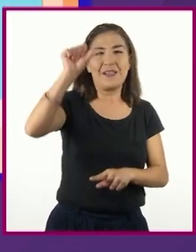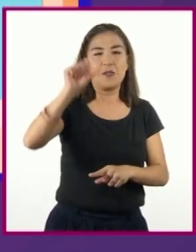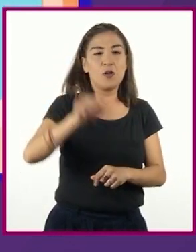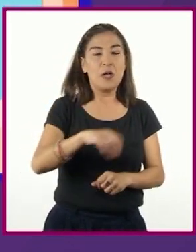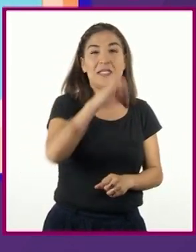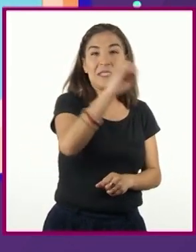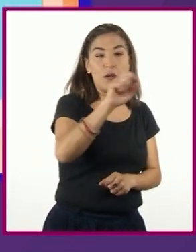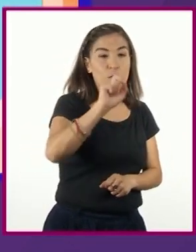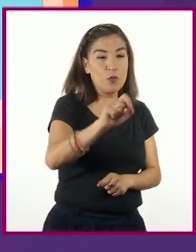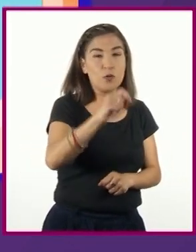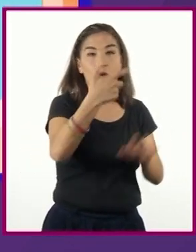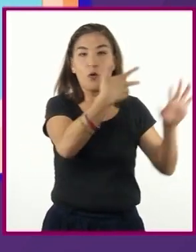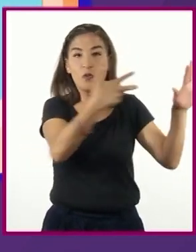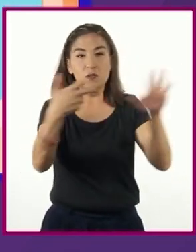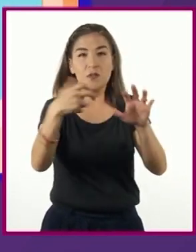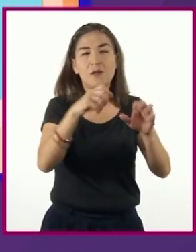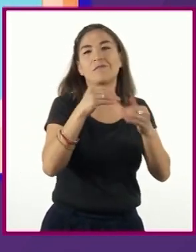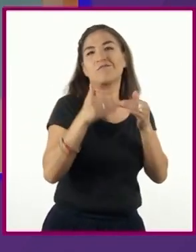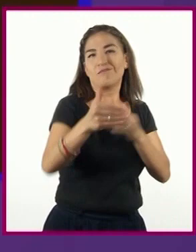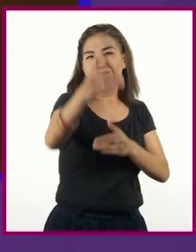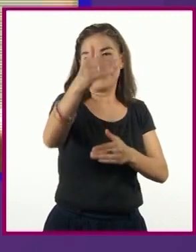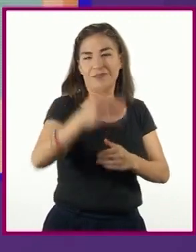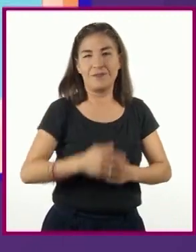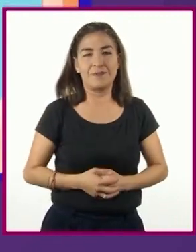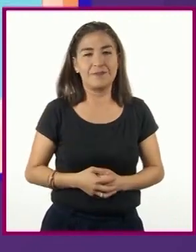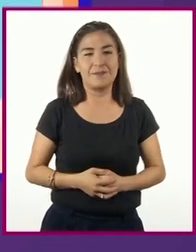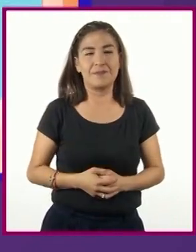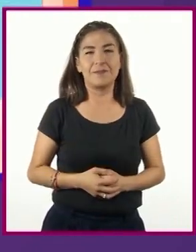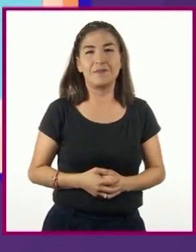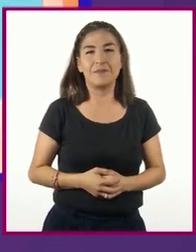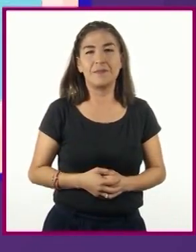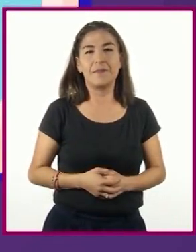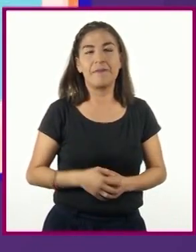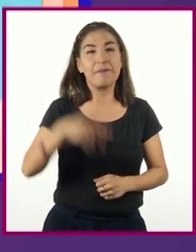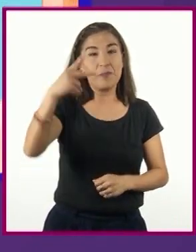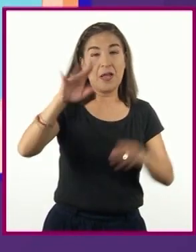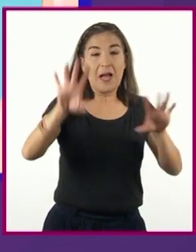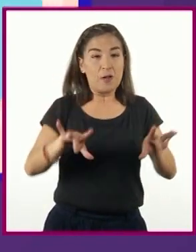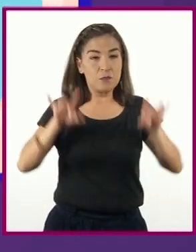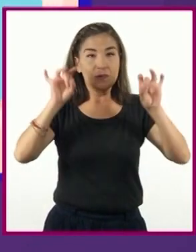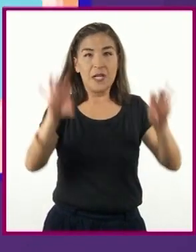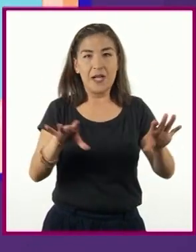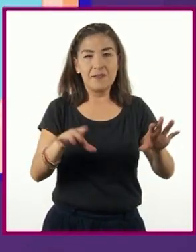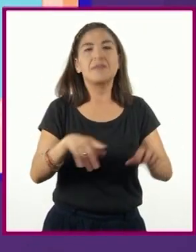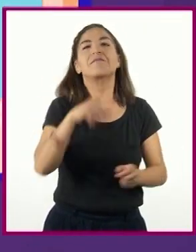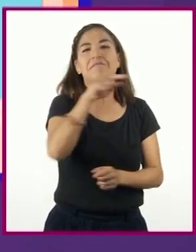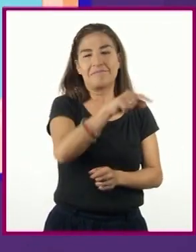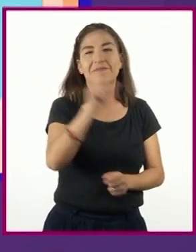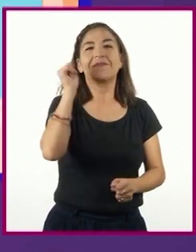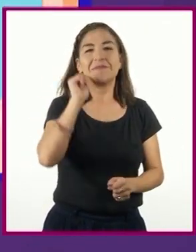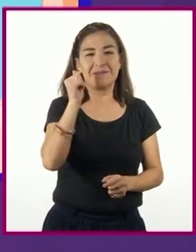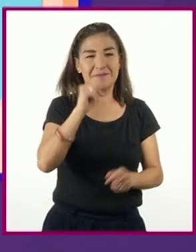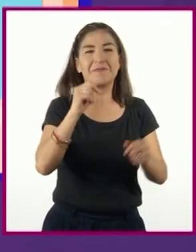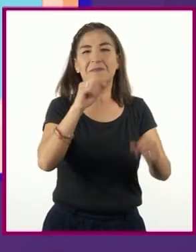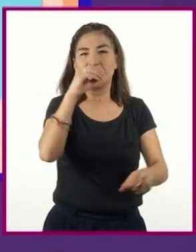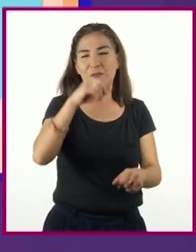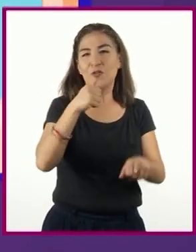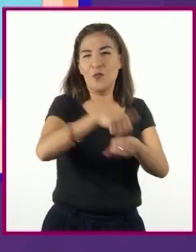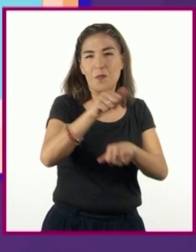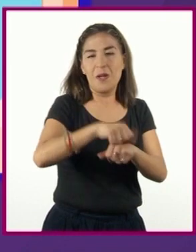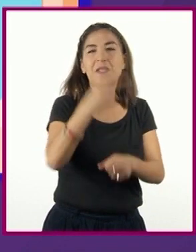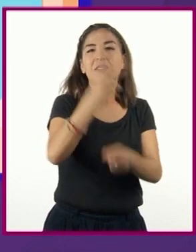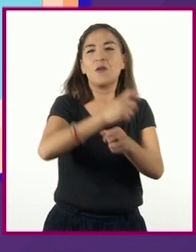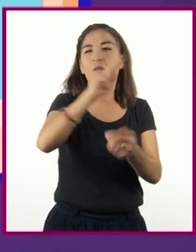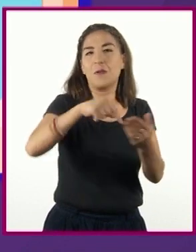de 0.800 en adelante. Australia pertenece a esta categoría y ocupa el segundo lugar